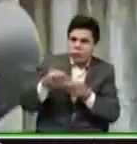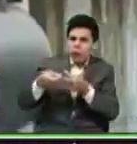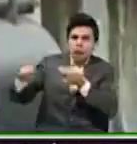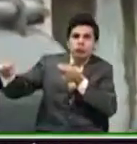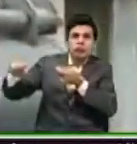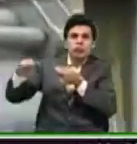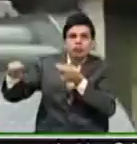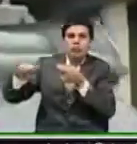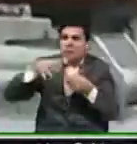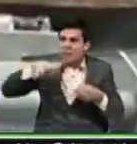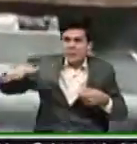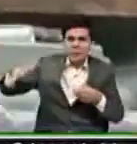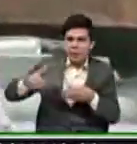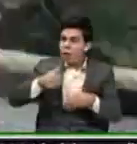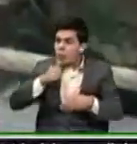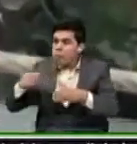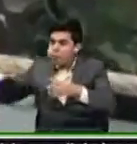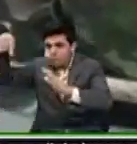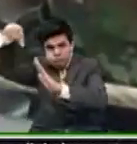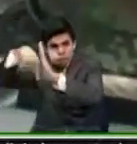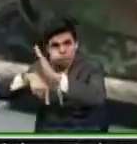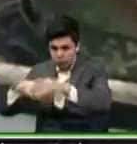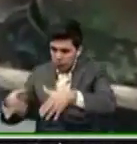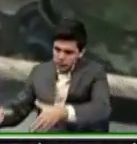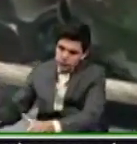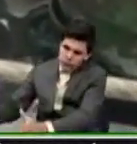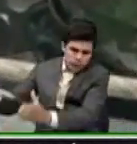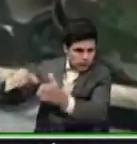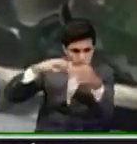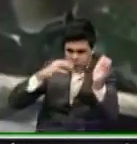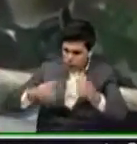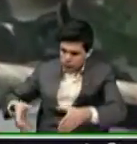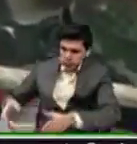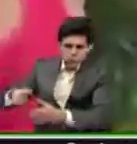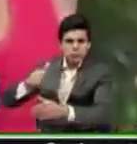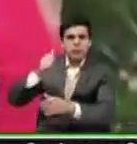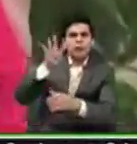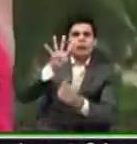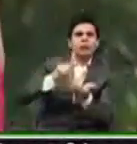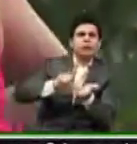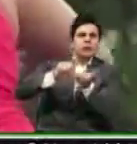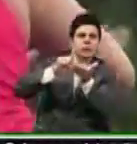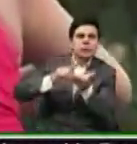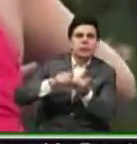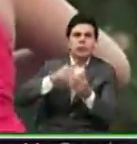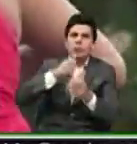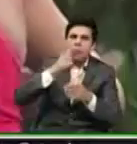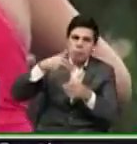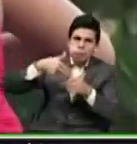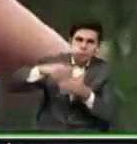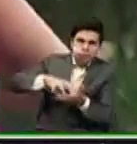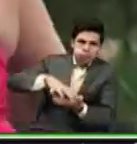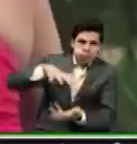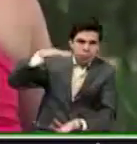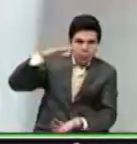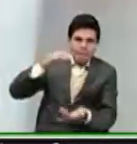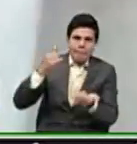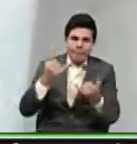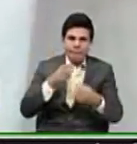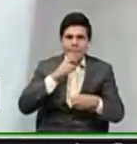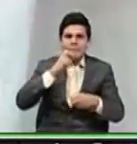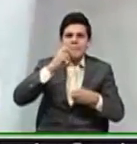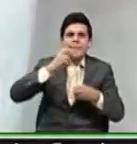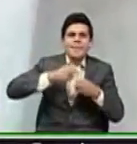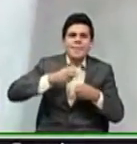menos, también tiene otro pozo profundo y también nos da también 14 litros por segundo. Entonces es bastante complicado porque la